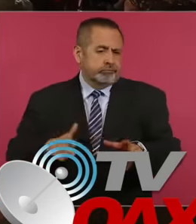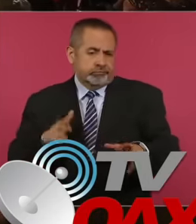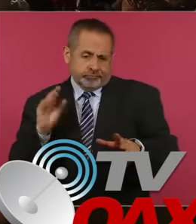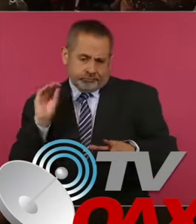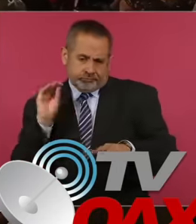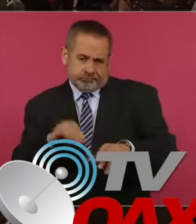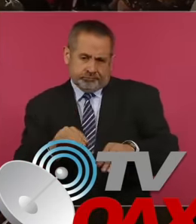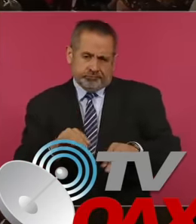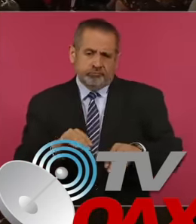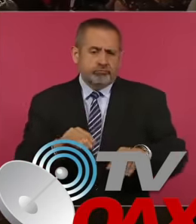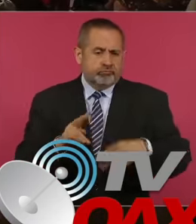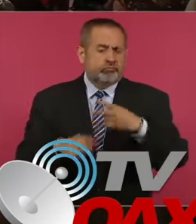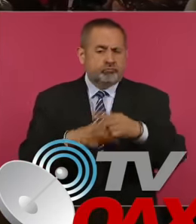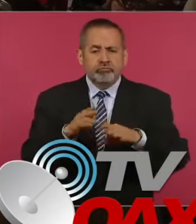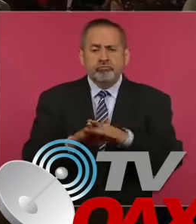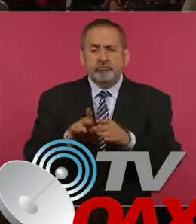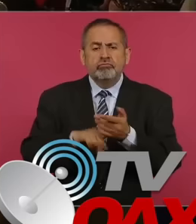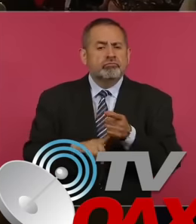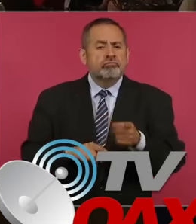pudiese